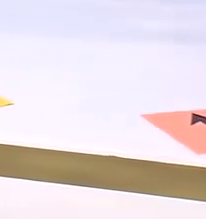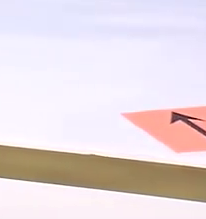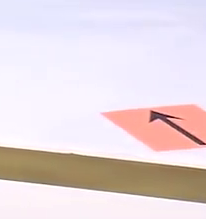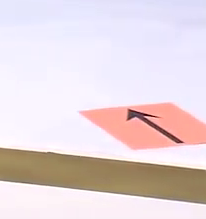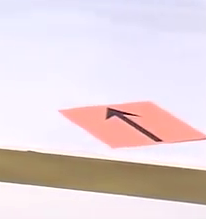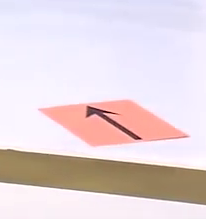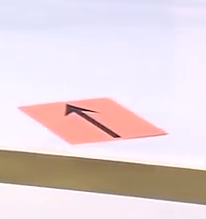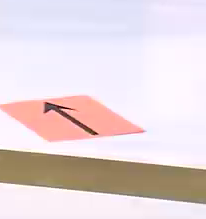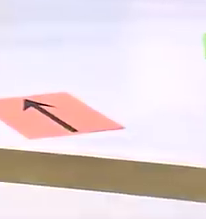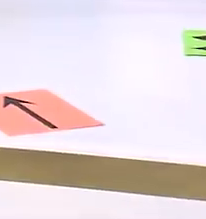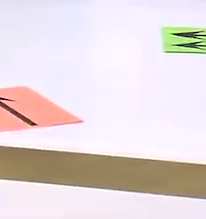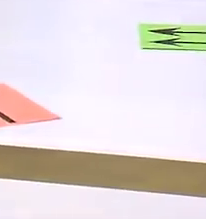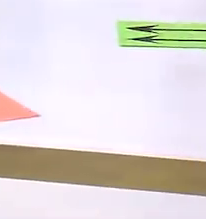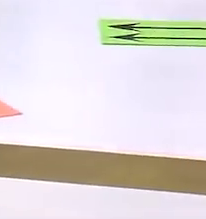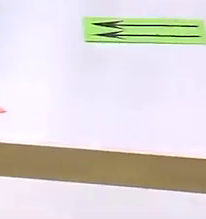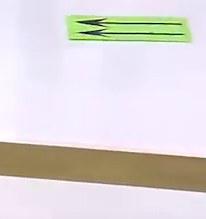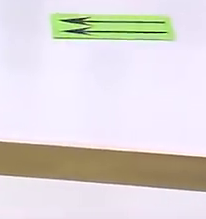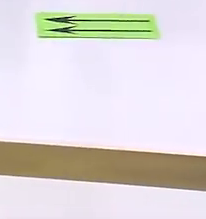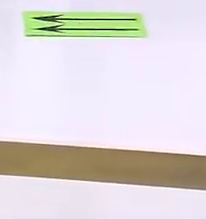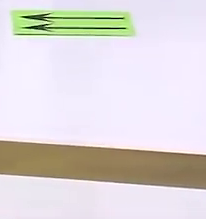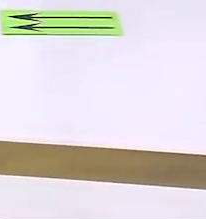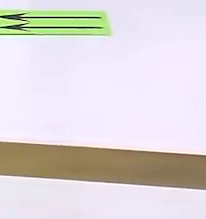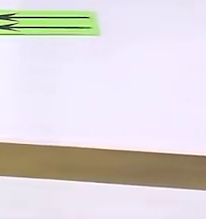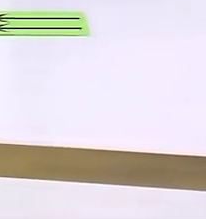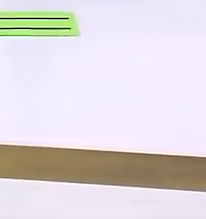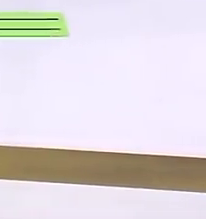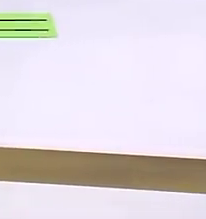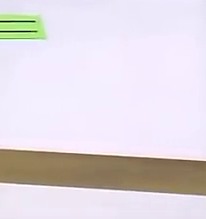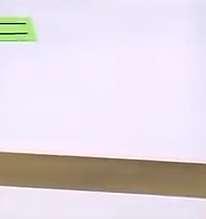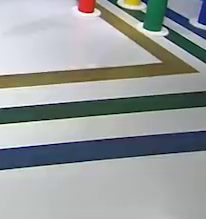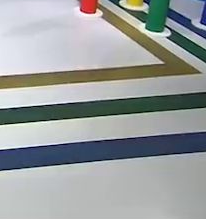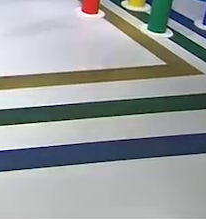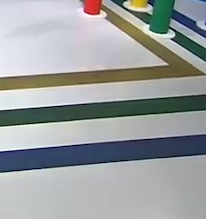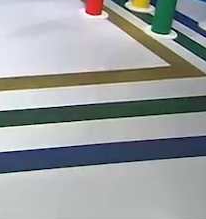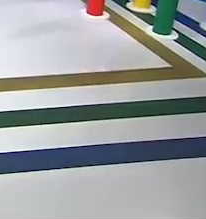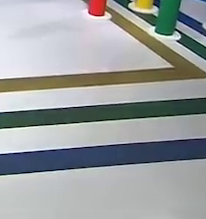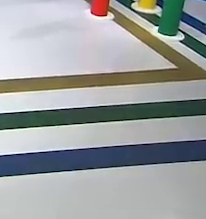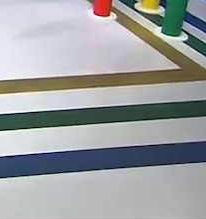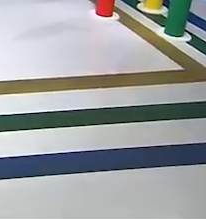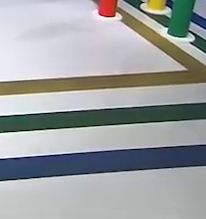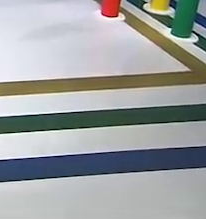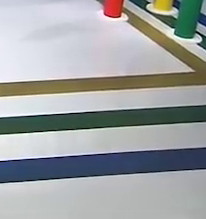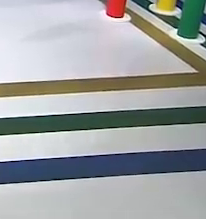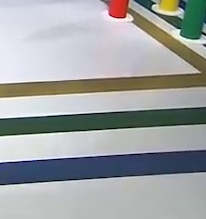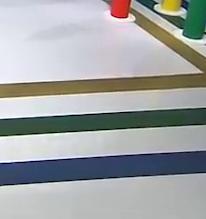casa. ¡Empezamos! Escucho la percusión.